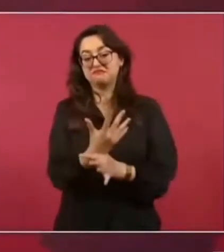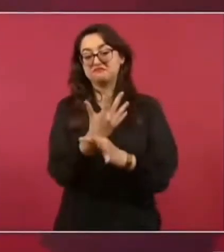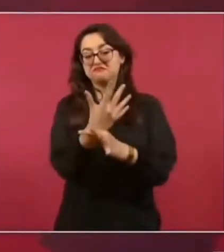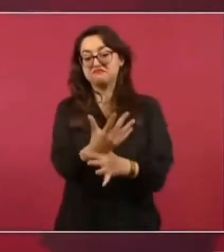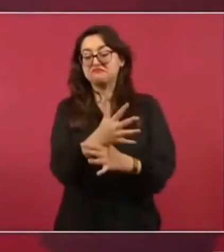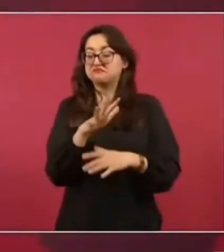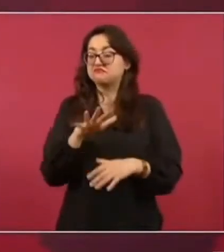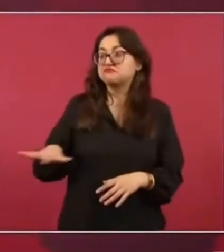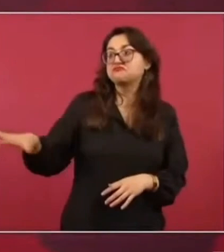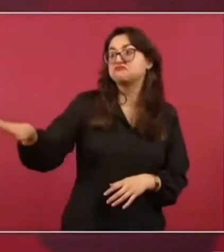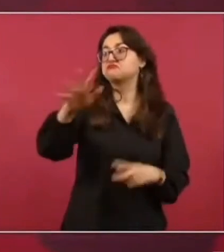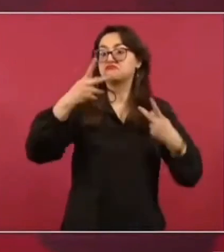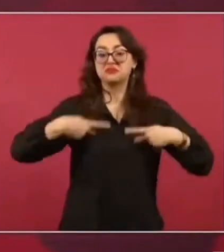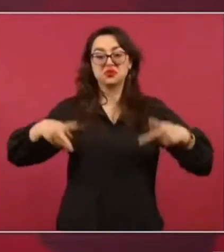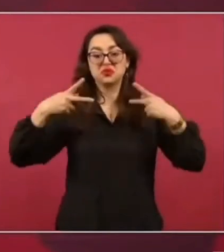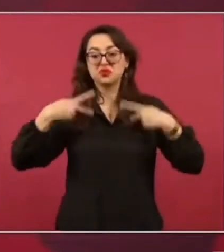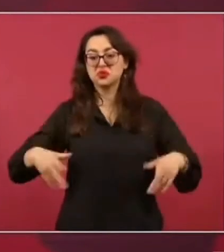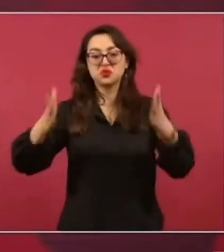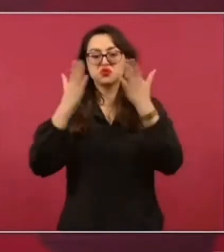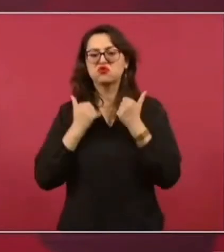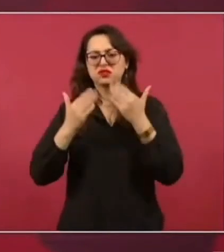política.